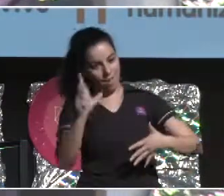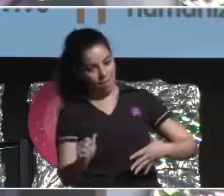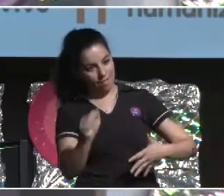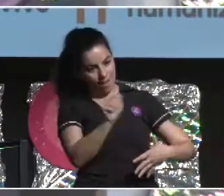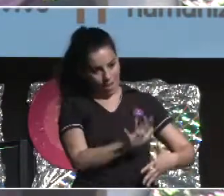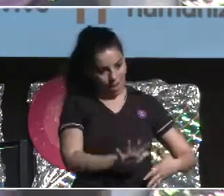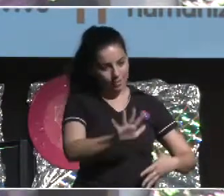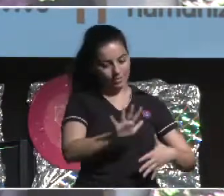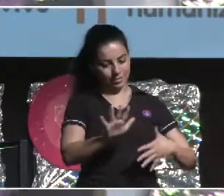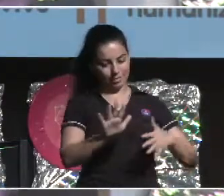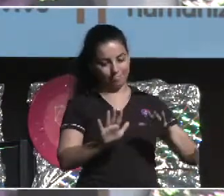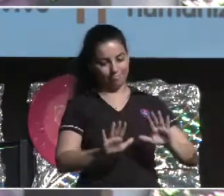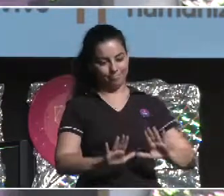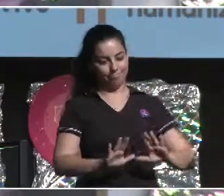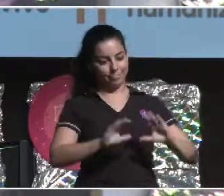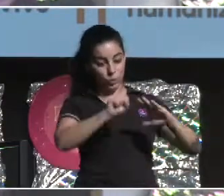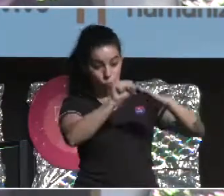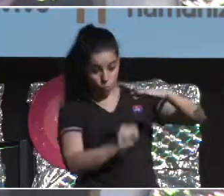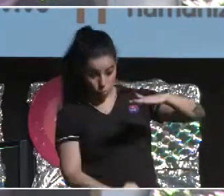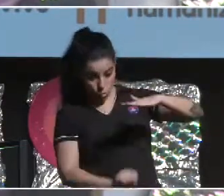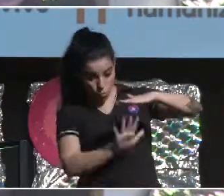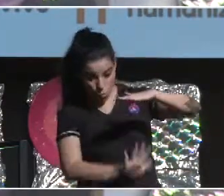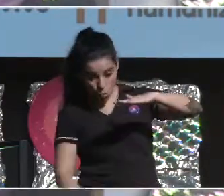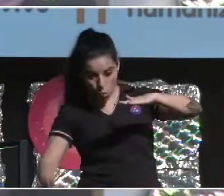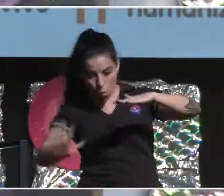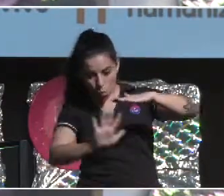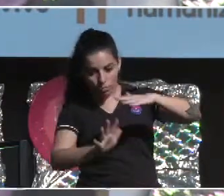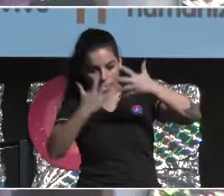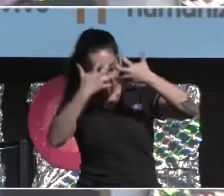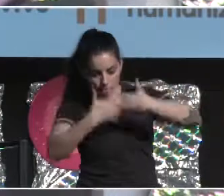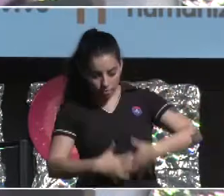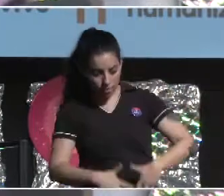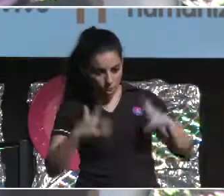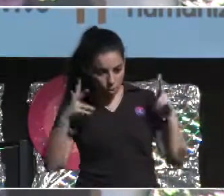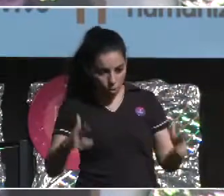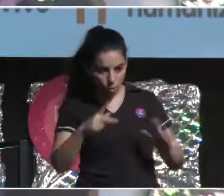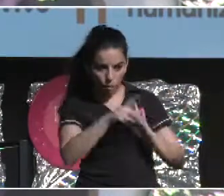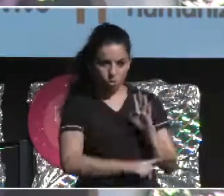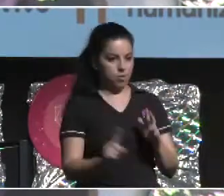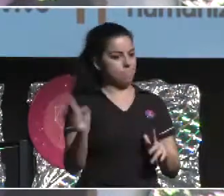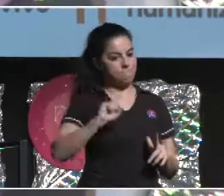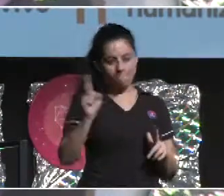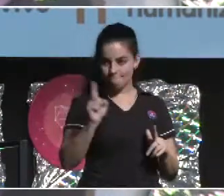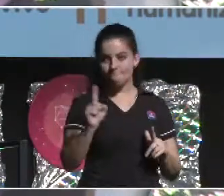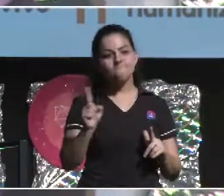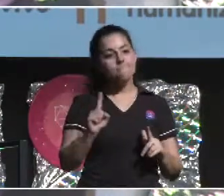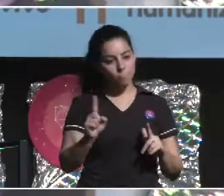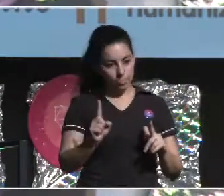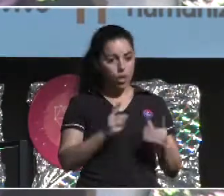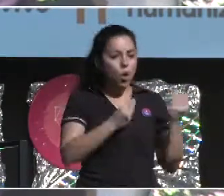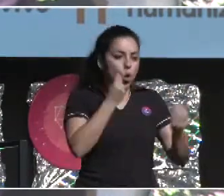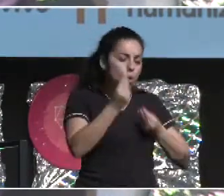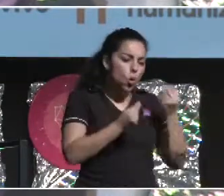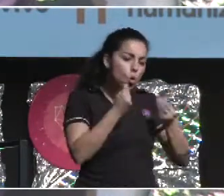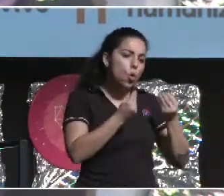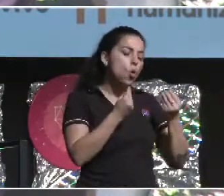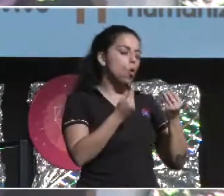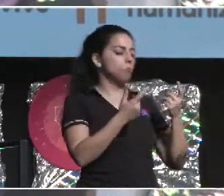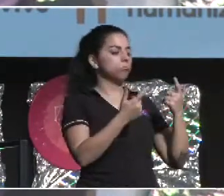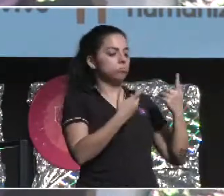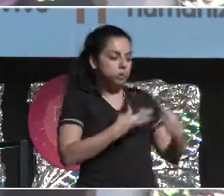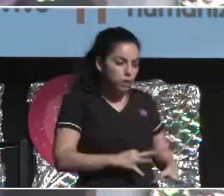Sur, es que esos procesos no funcionan de la misma manera. Los procesos de implementación de tecnologías y